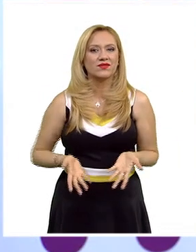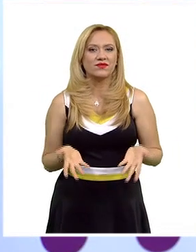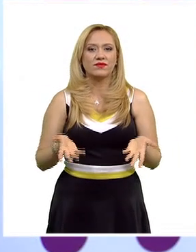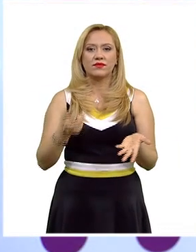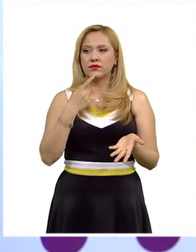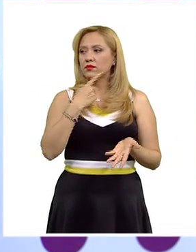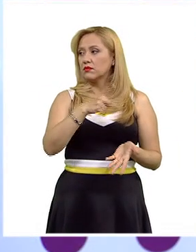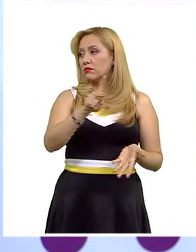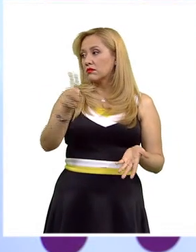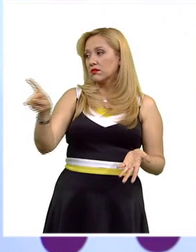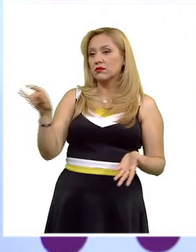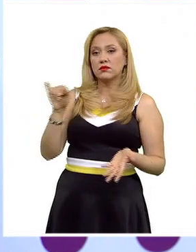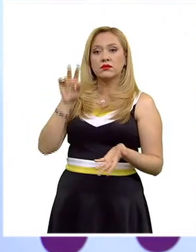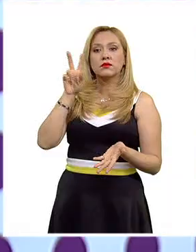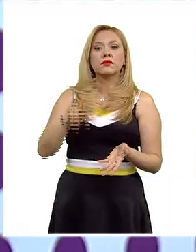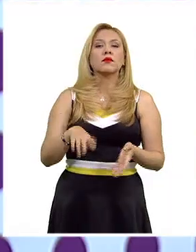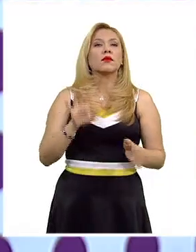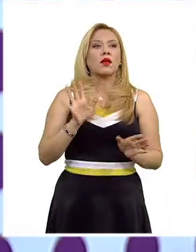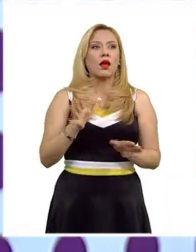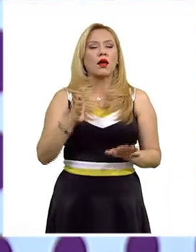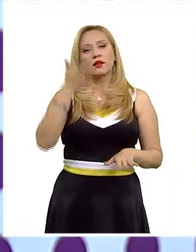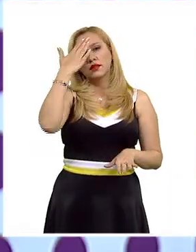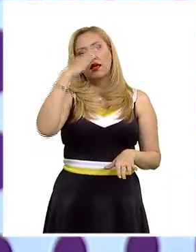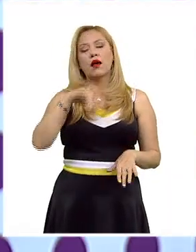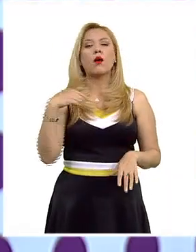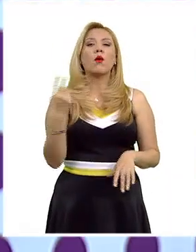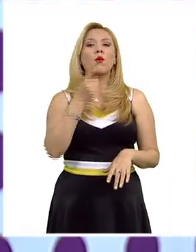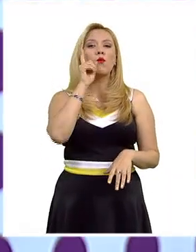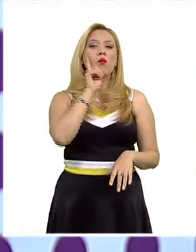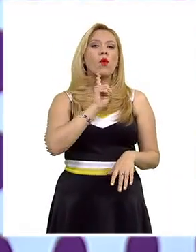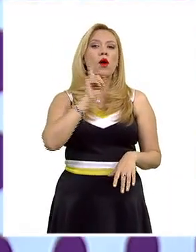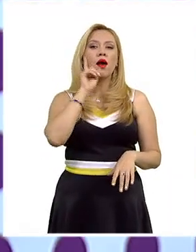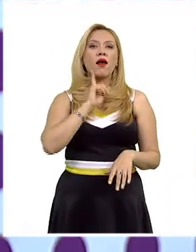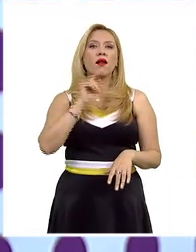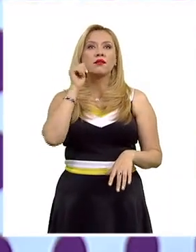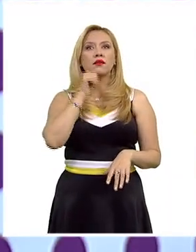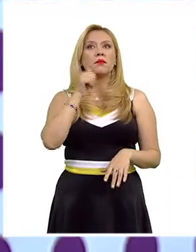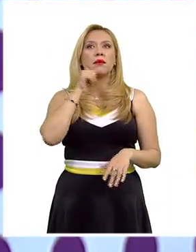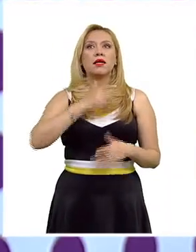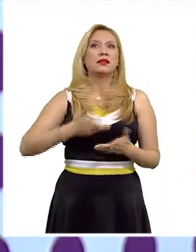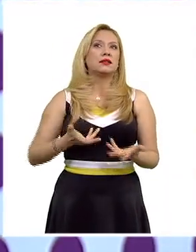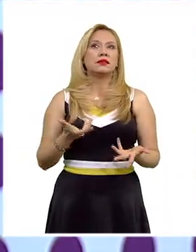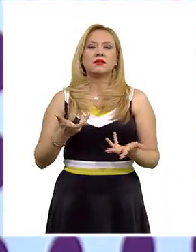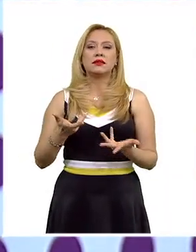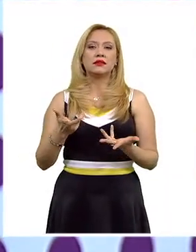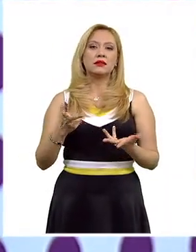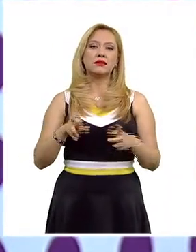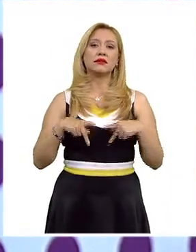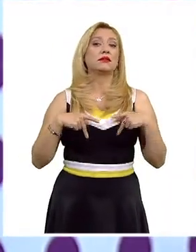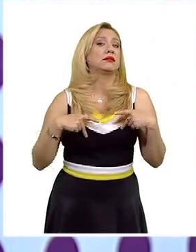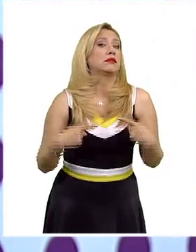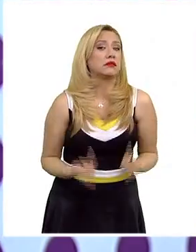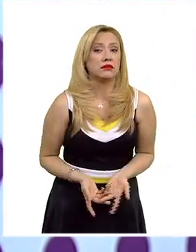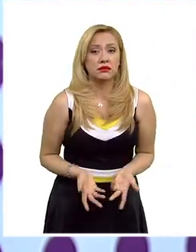dicen mis colegas, es que queda claro que las mujeres se colocan en una situación de